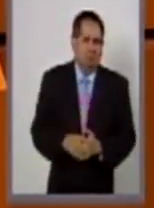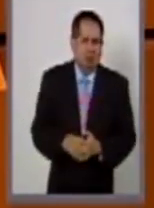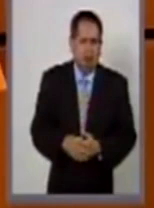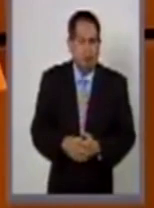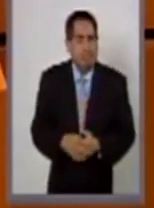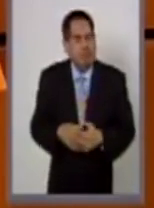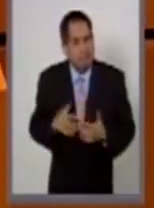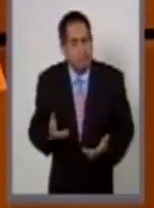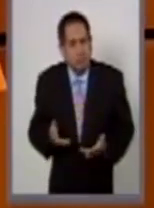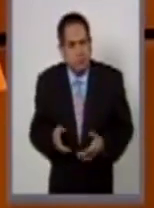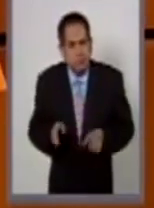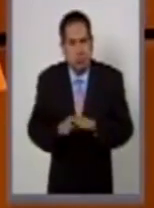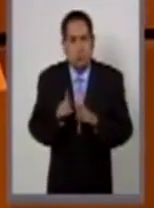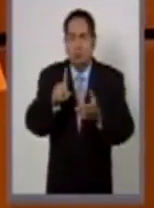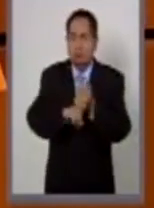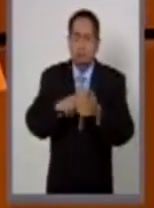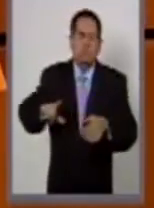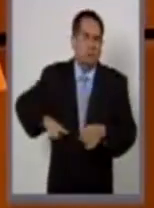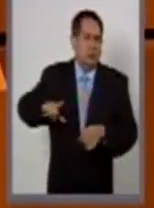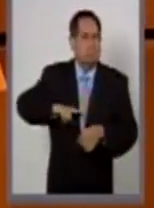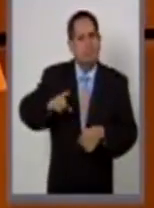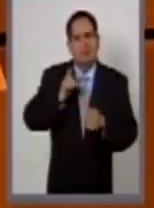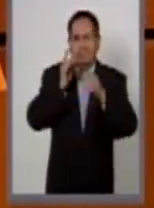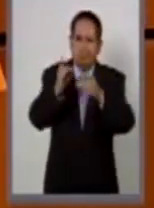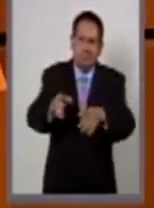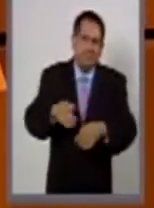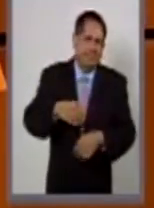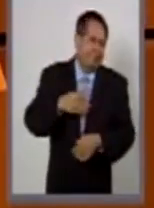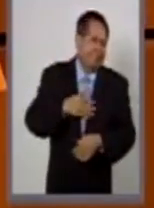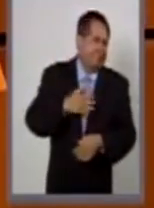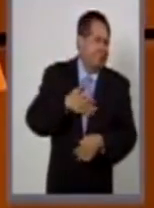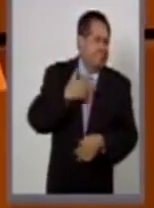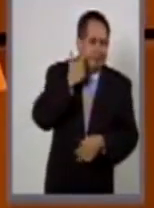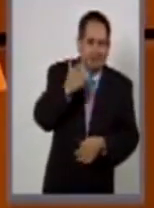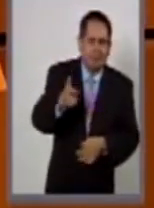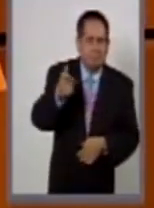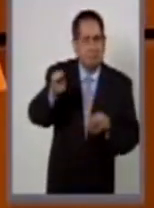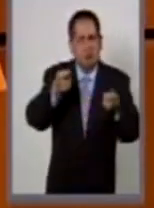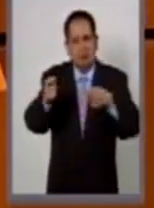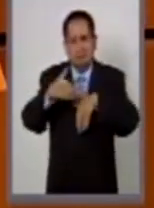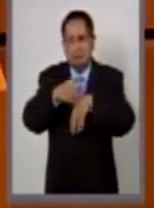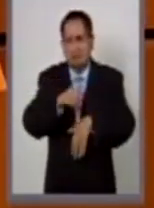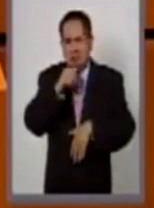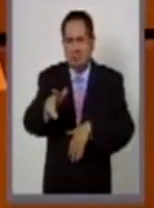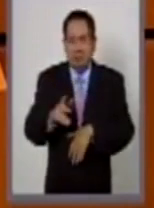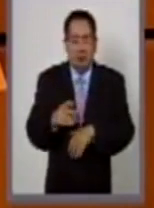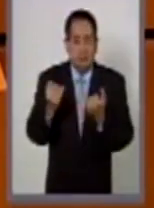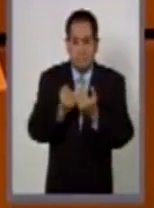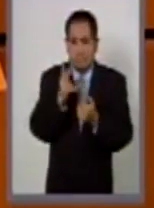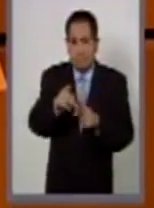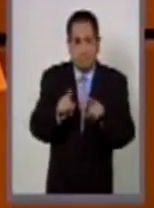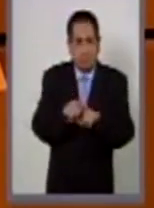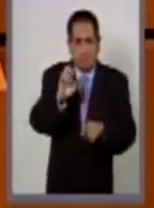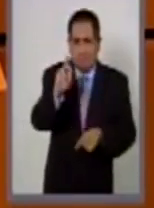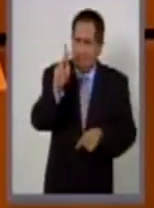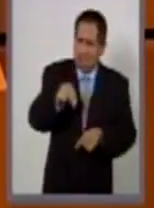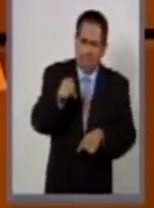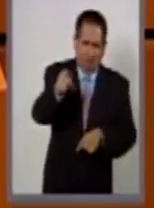entonces se tienen gobiernos repudiados, gobiernos sin autoridad, que terminan, como es el caso de Peña